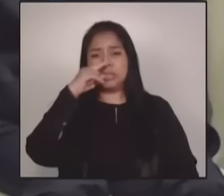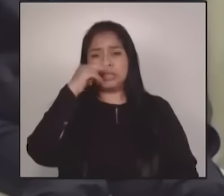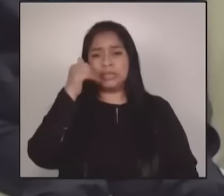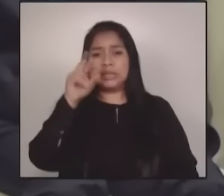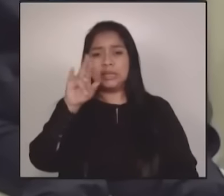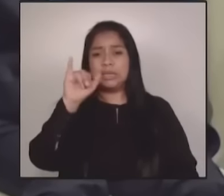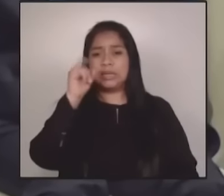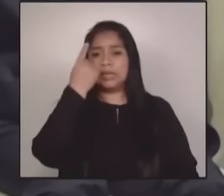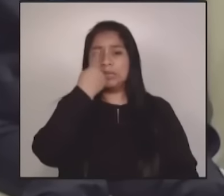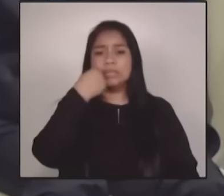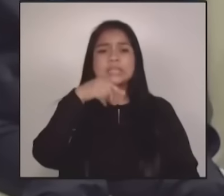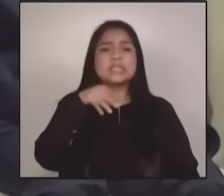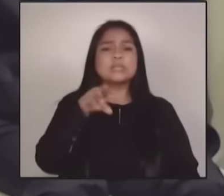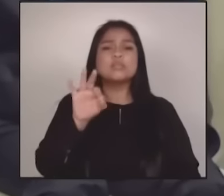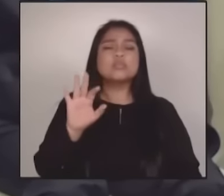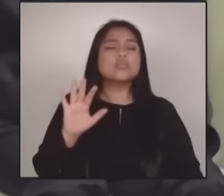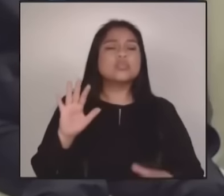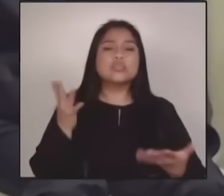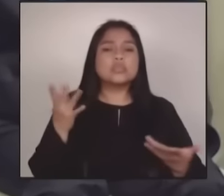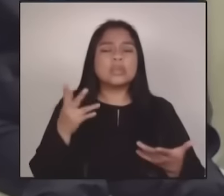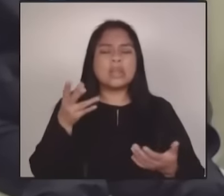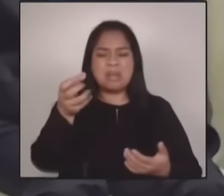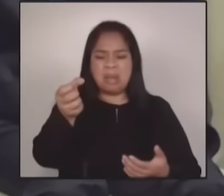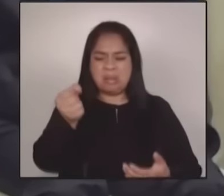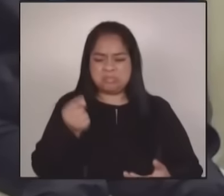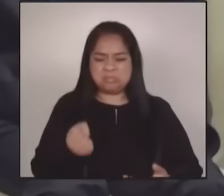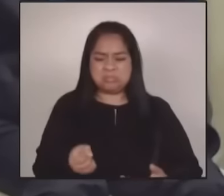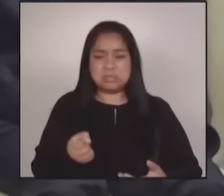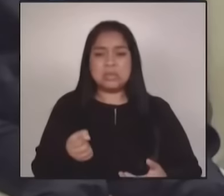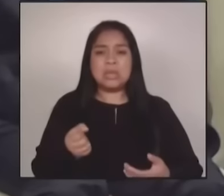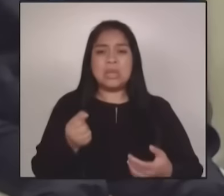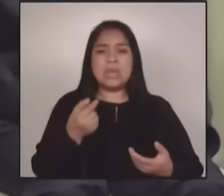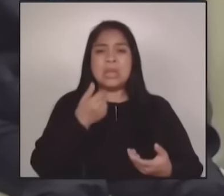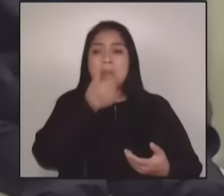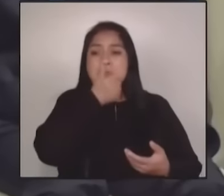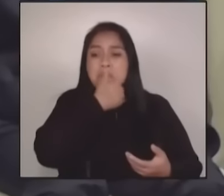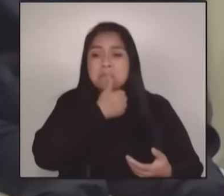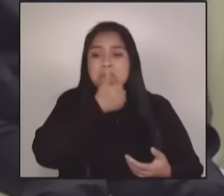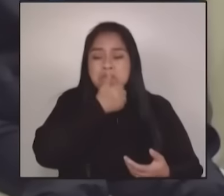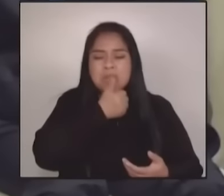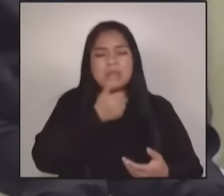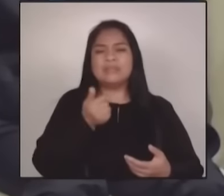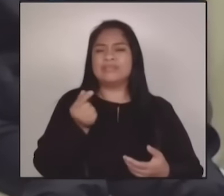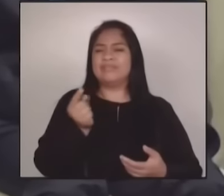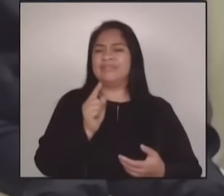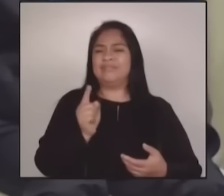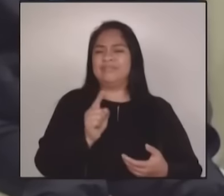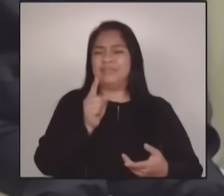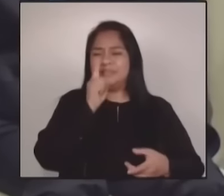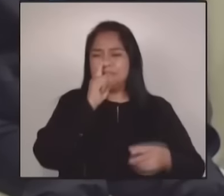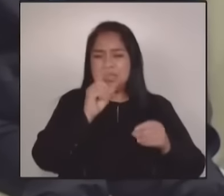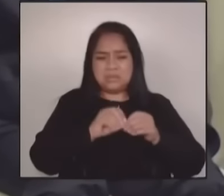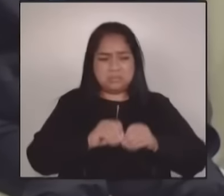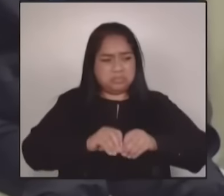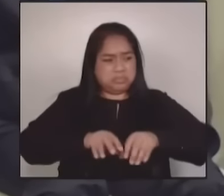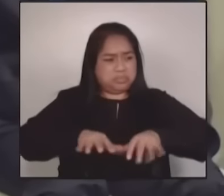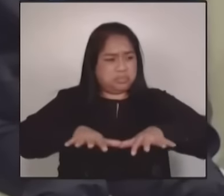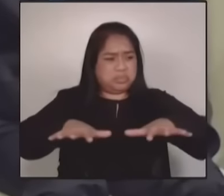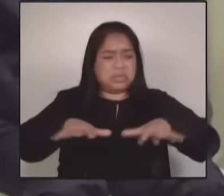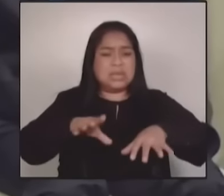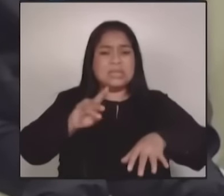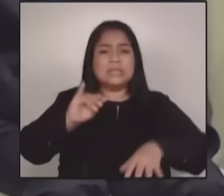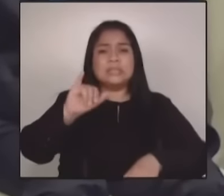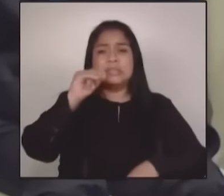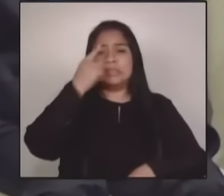propagación de la intolerancia, la restricción del disenso. Nos enfrentamos